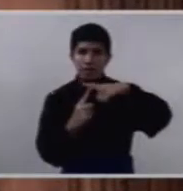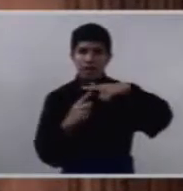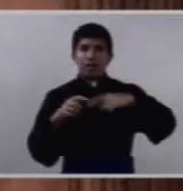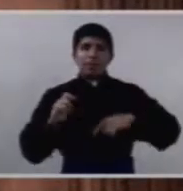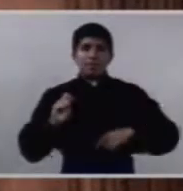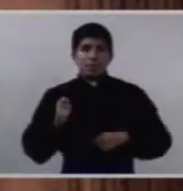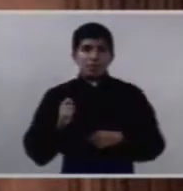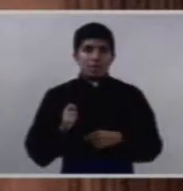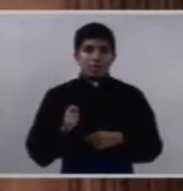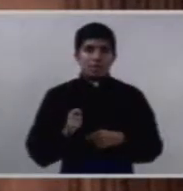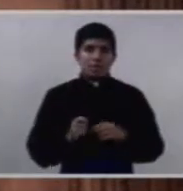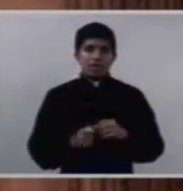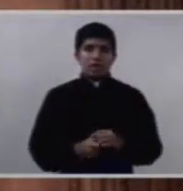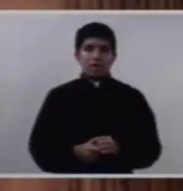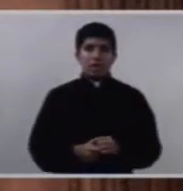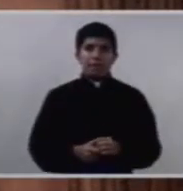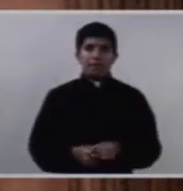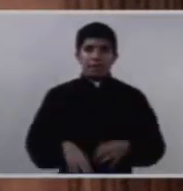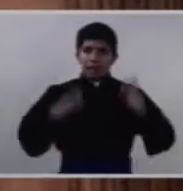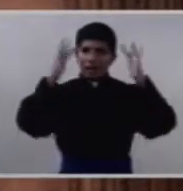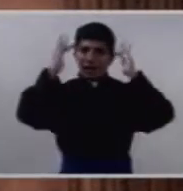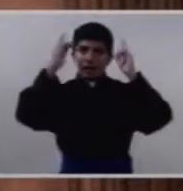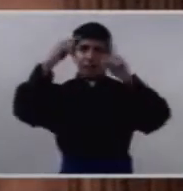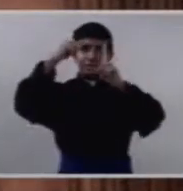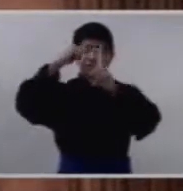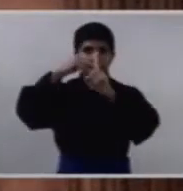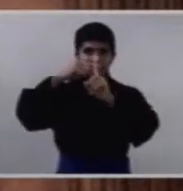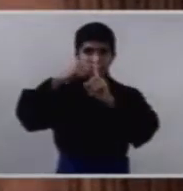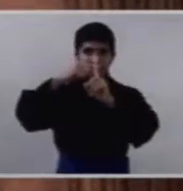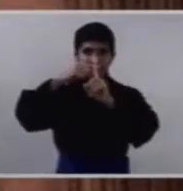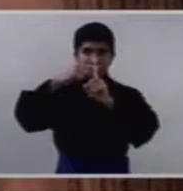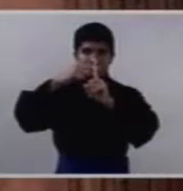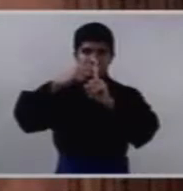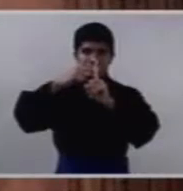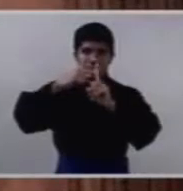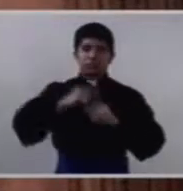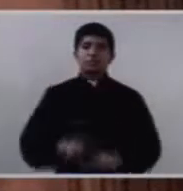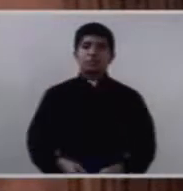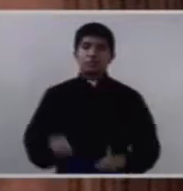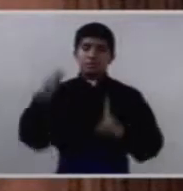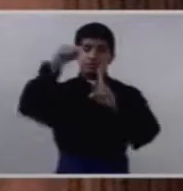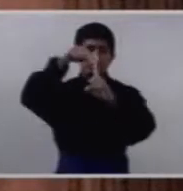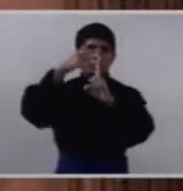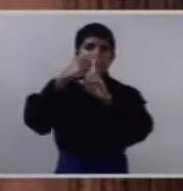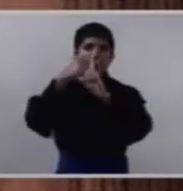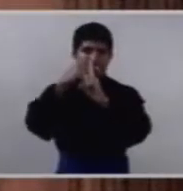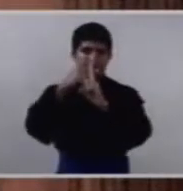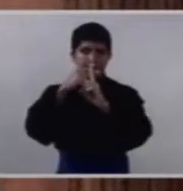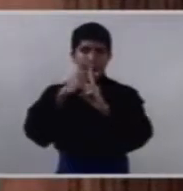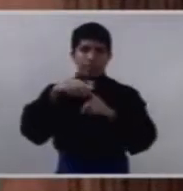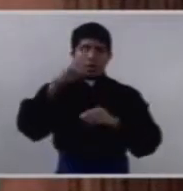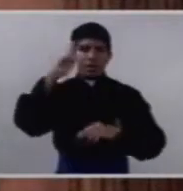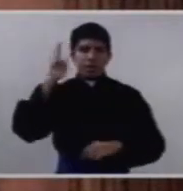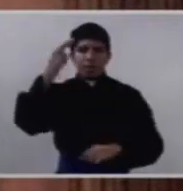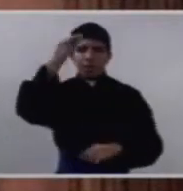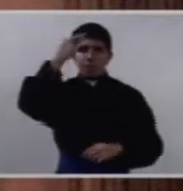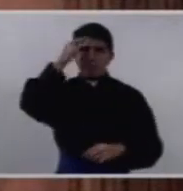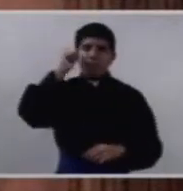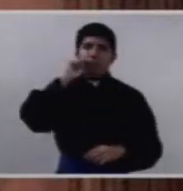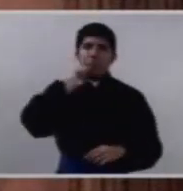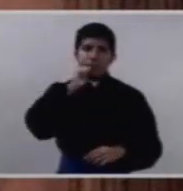simbolizada en la Santa Cruz, para recordar siempre